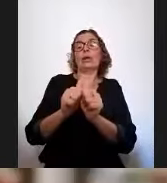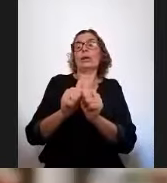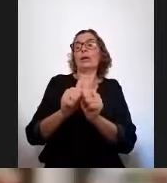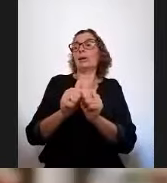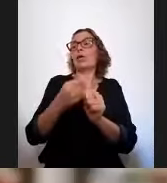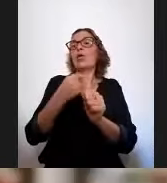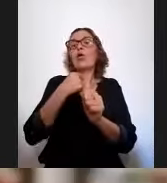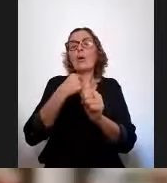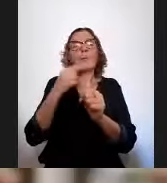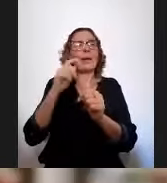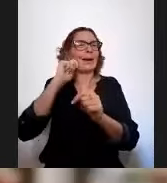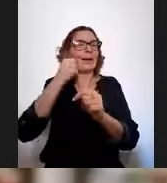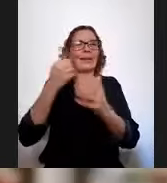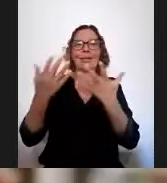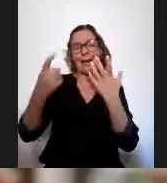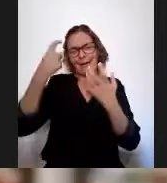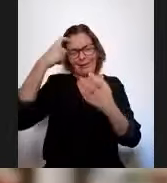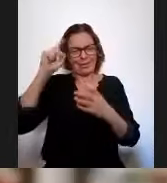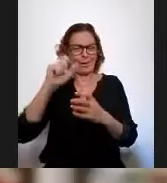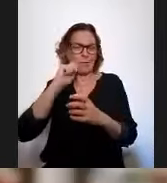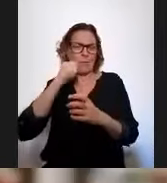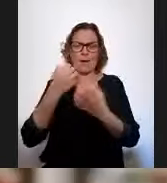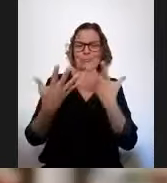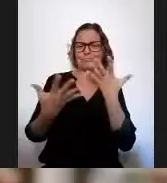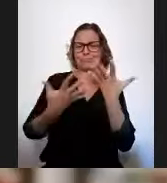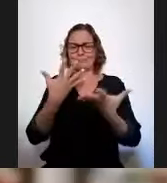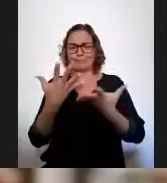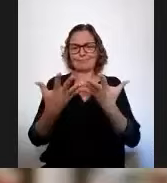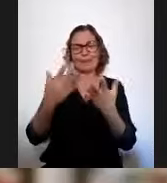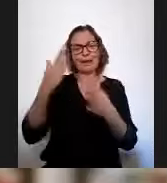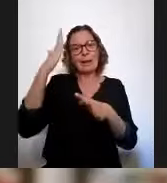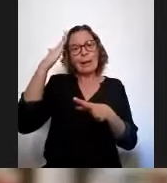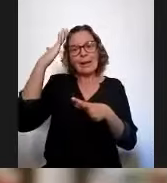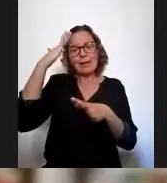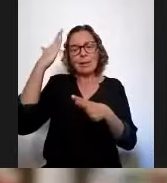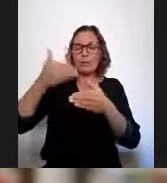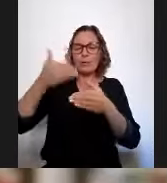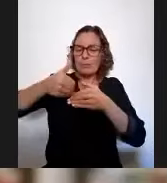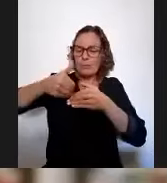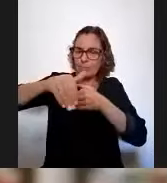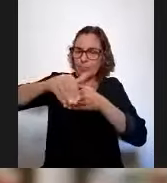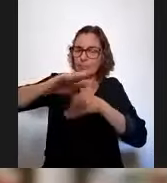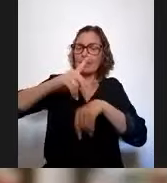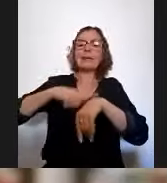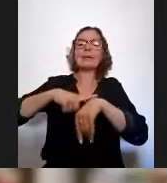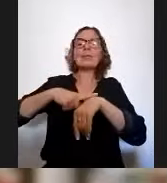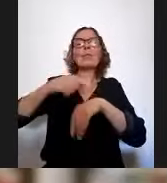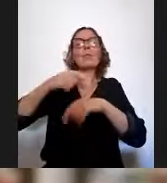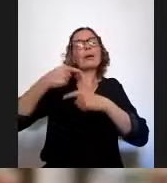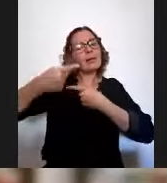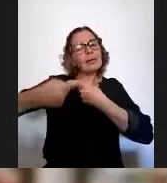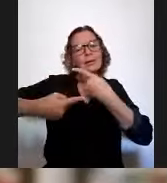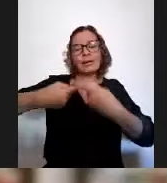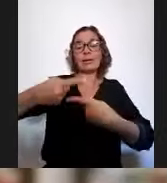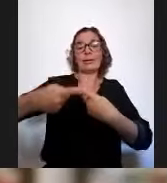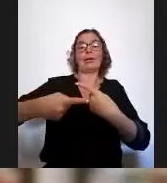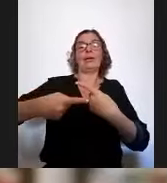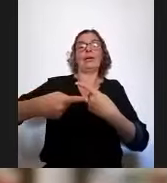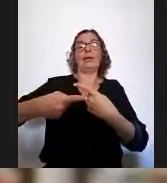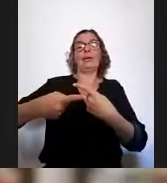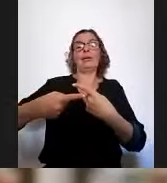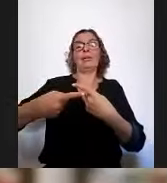idea y que sepamos que a lo largo del tiempo vamos a seguir formando parte del